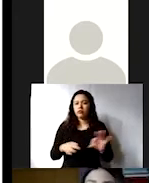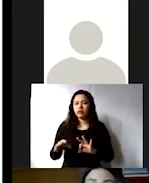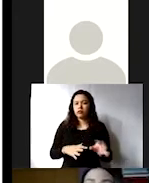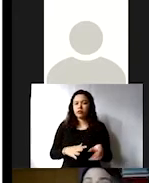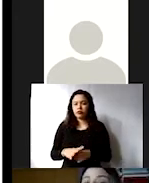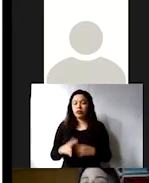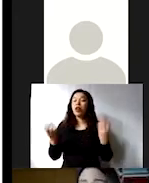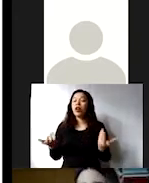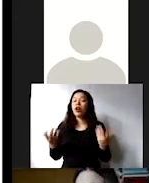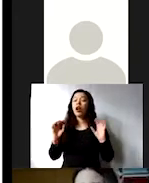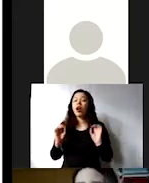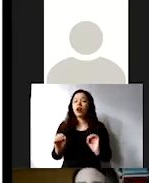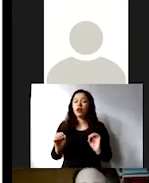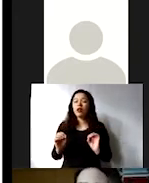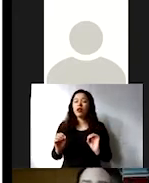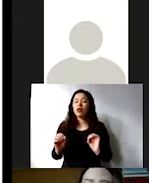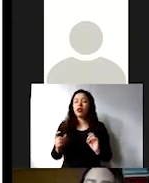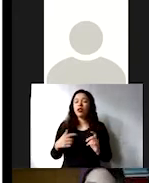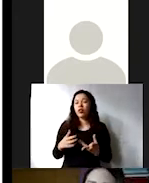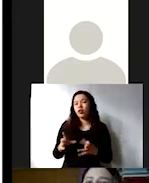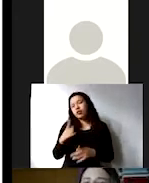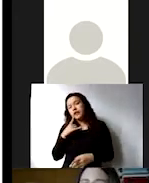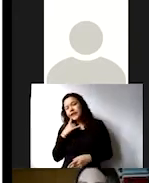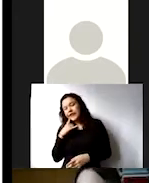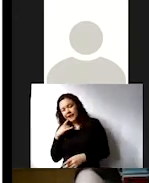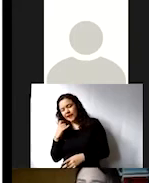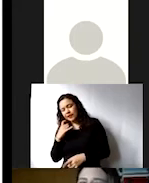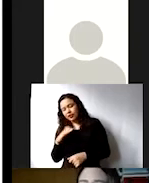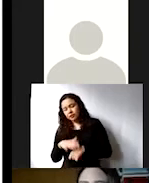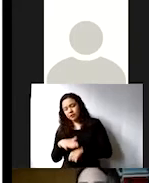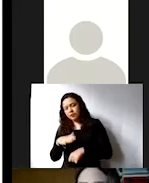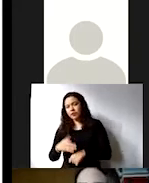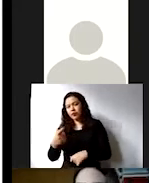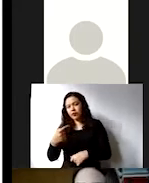o bien hago esfuerzos adicionales que me permitan